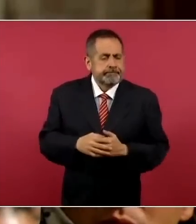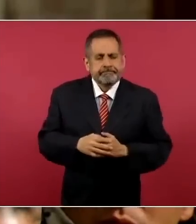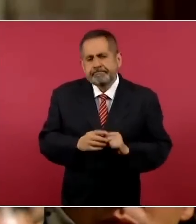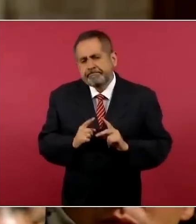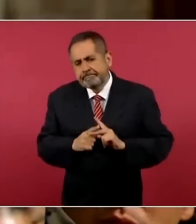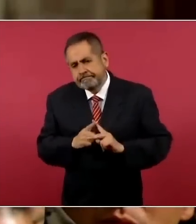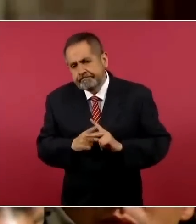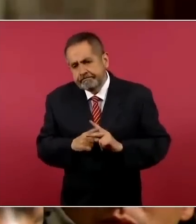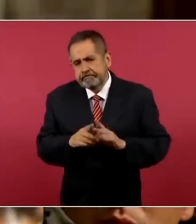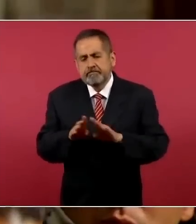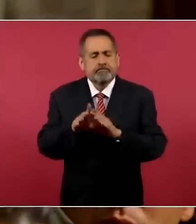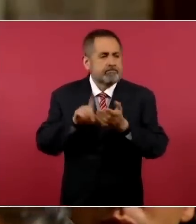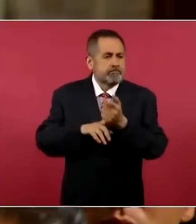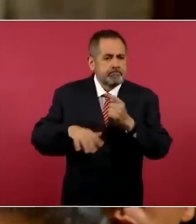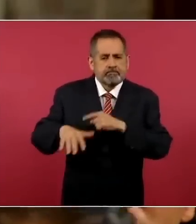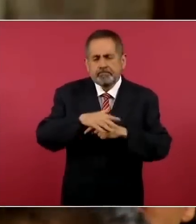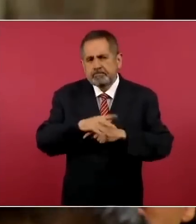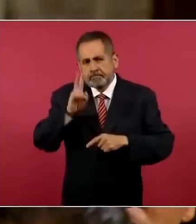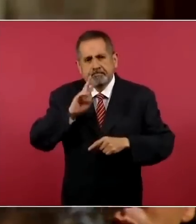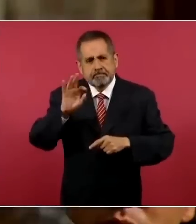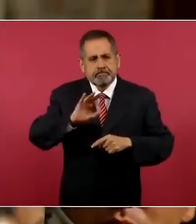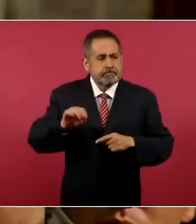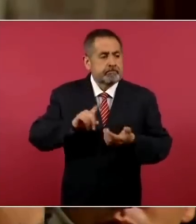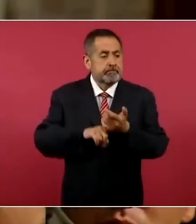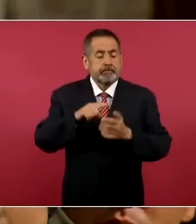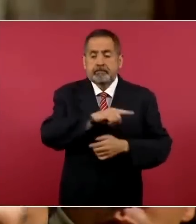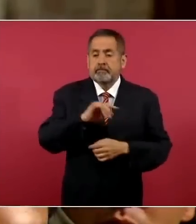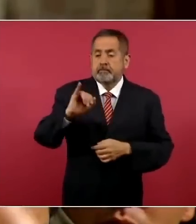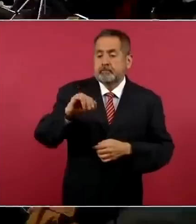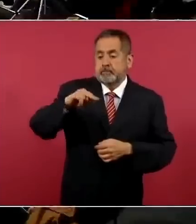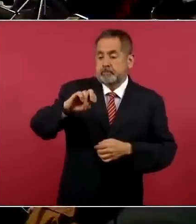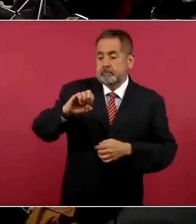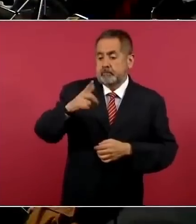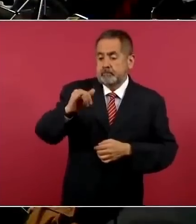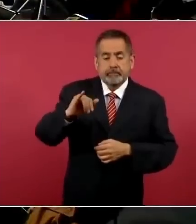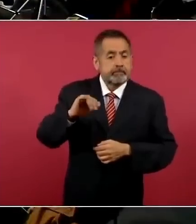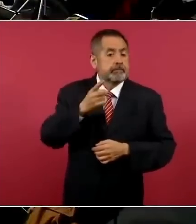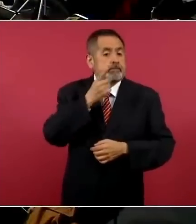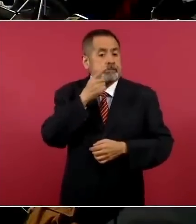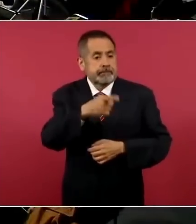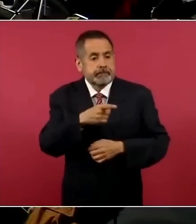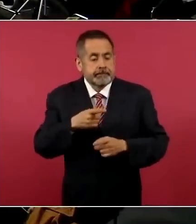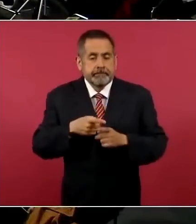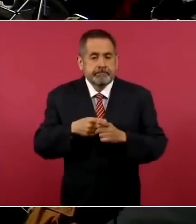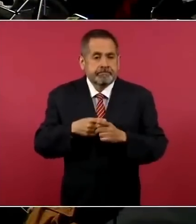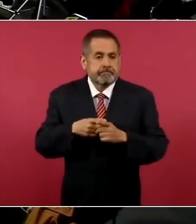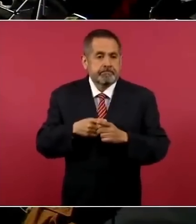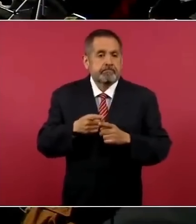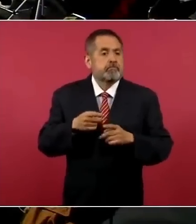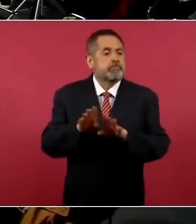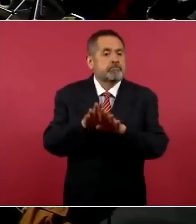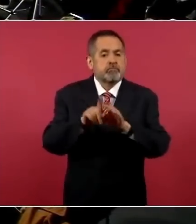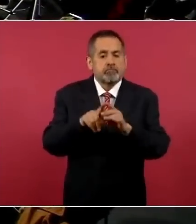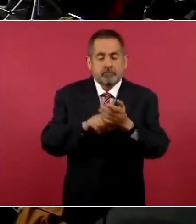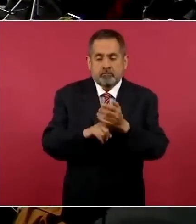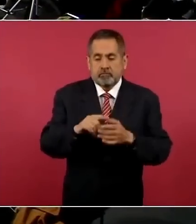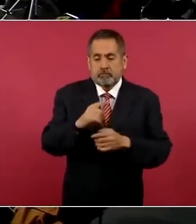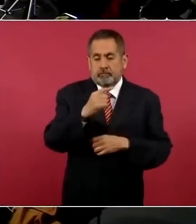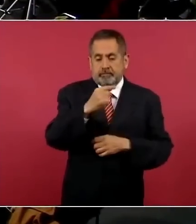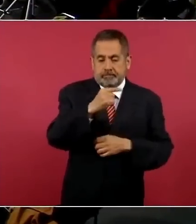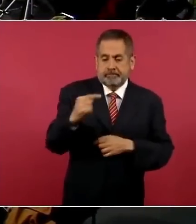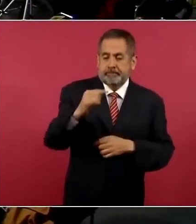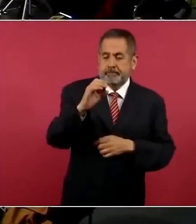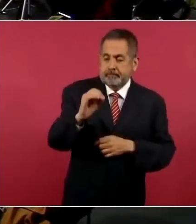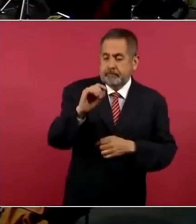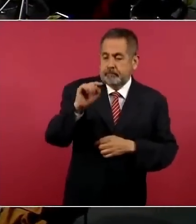oportunas sobre la actividad económica también las hizo el INEGI, donde prevé que pues esta desaceleración o disminución de menos